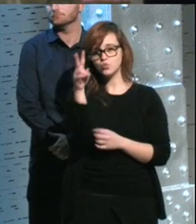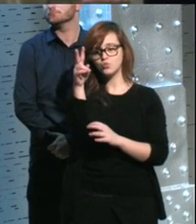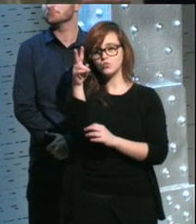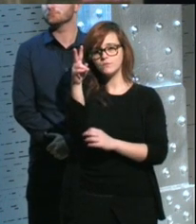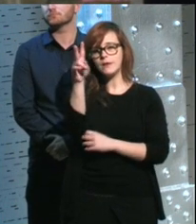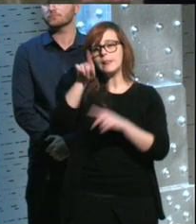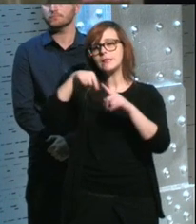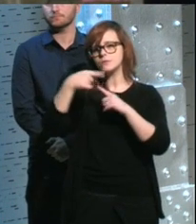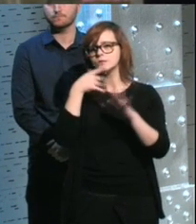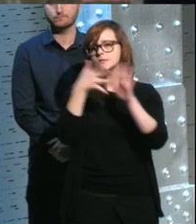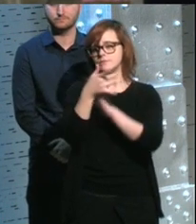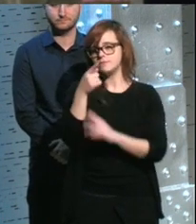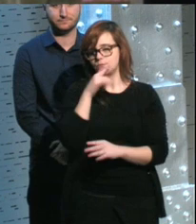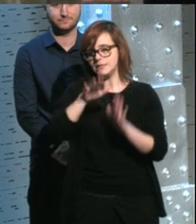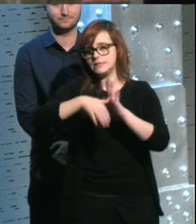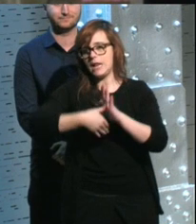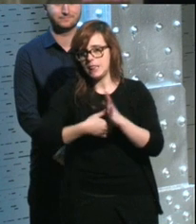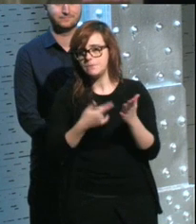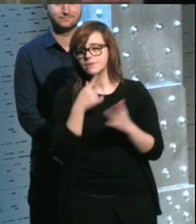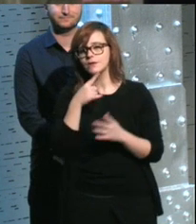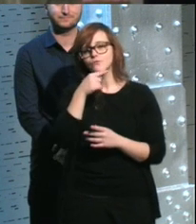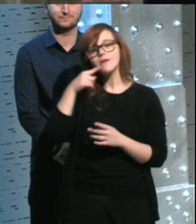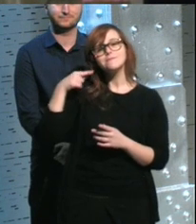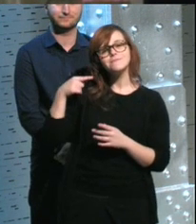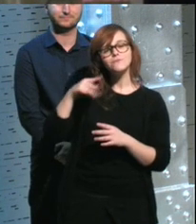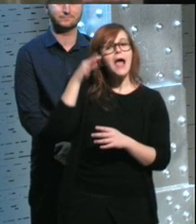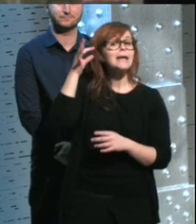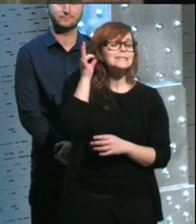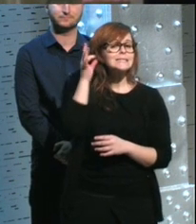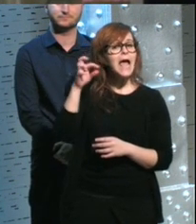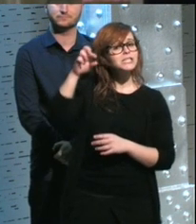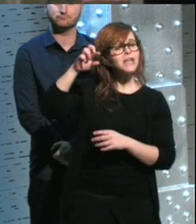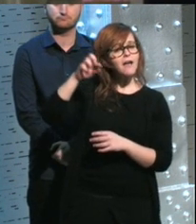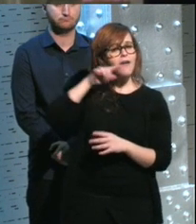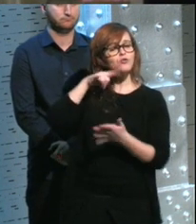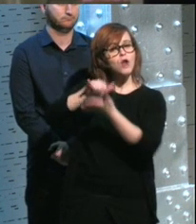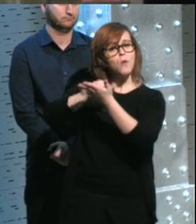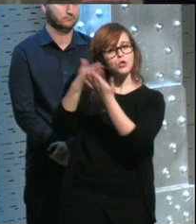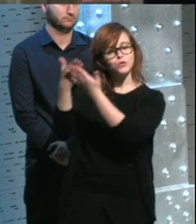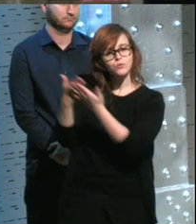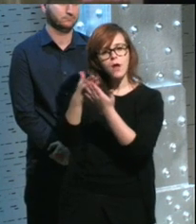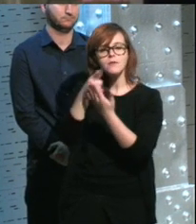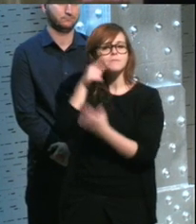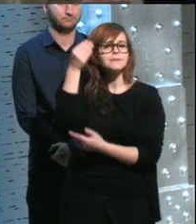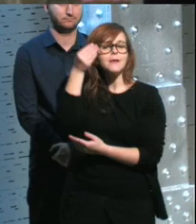volveré a mencionarla, es una china que encontré en Shanghái, que estudió en Nueva York, que encontró que Nueva York era